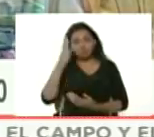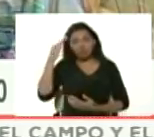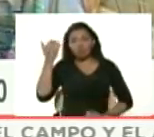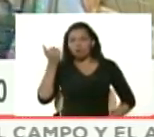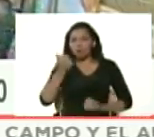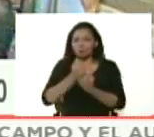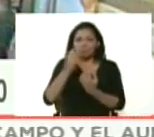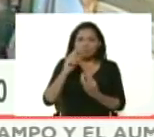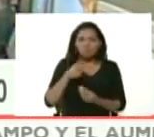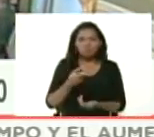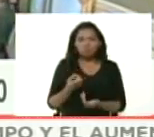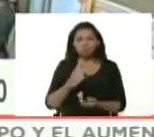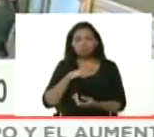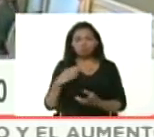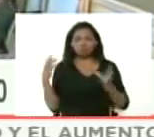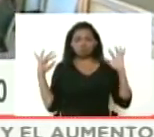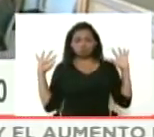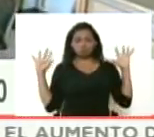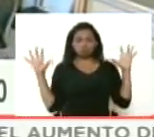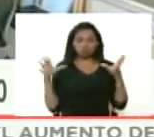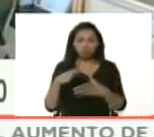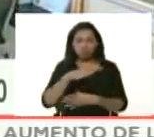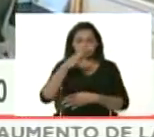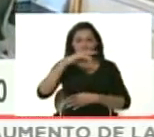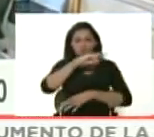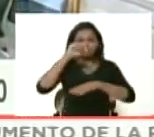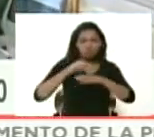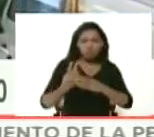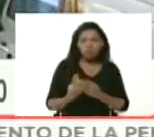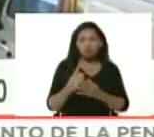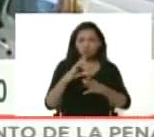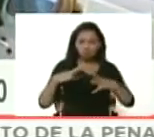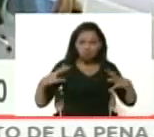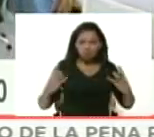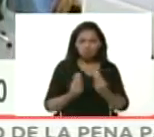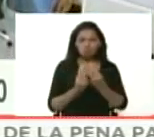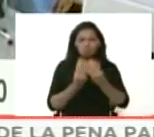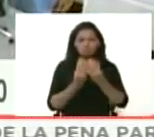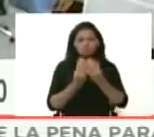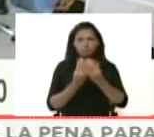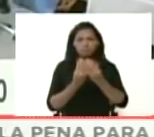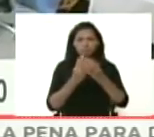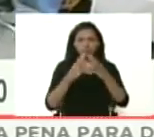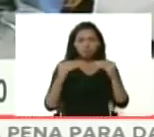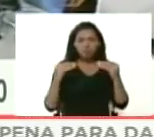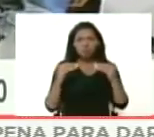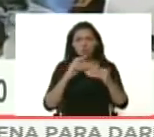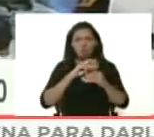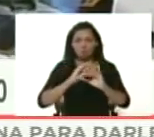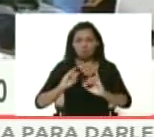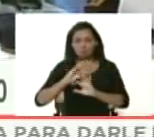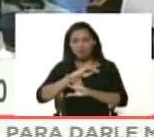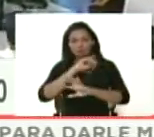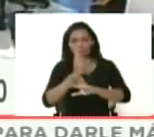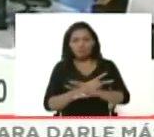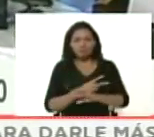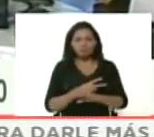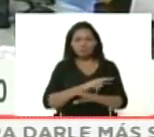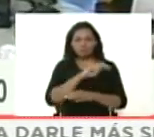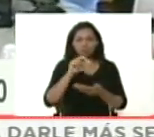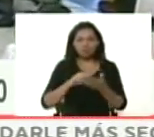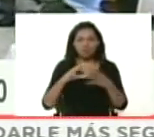Y nosotros tenemos que unir todo ese espíritu nacional en un todo. Toda esa fuerza nacional en un